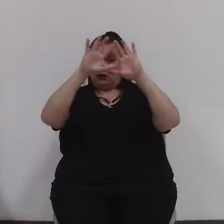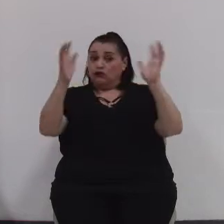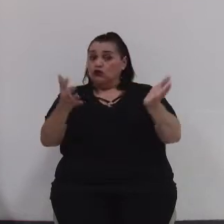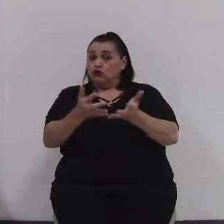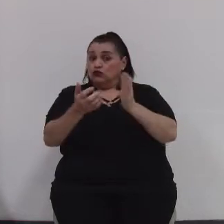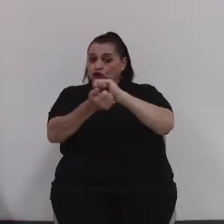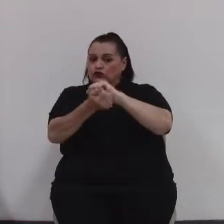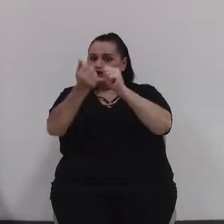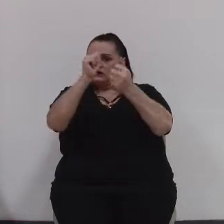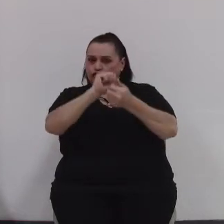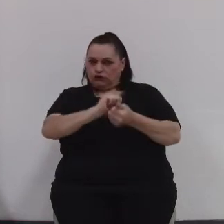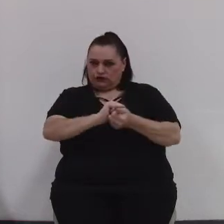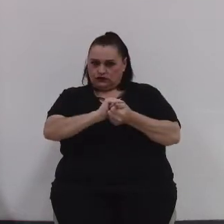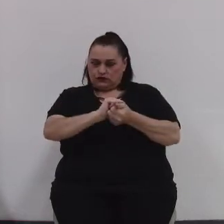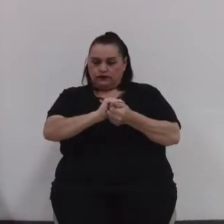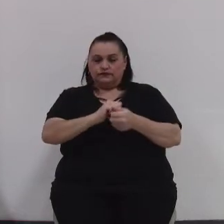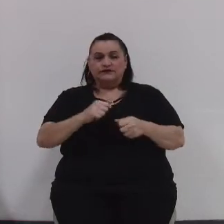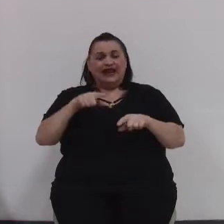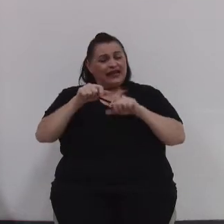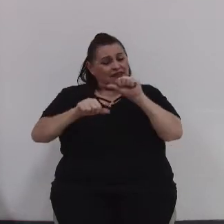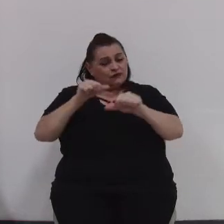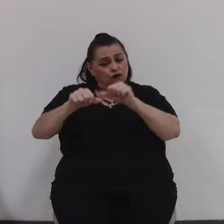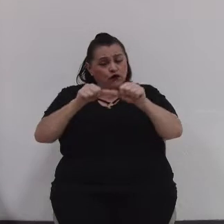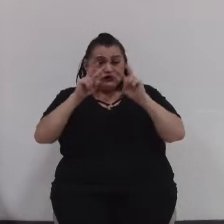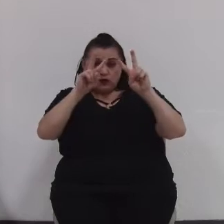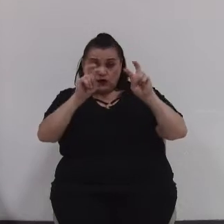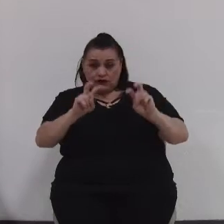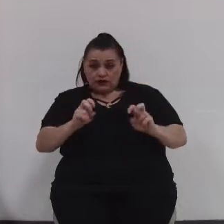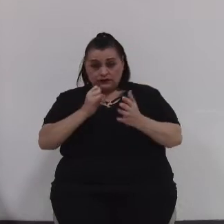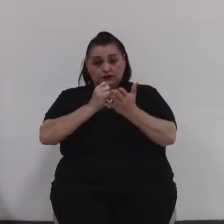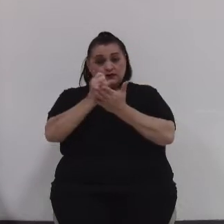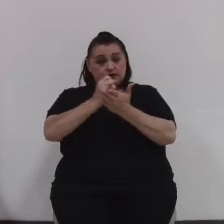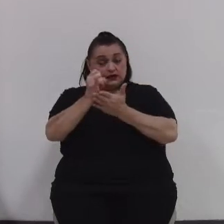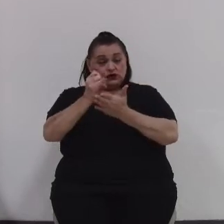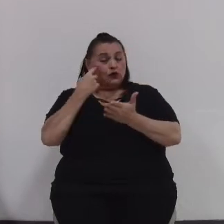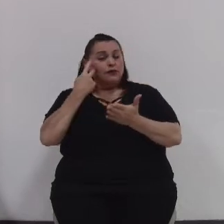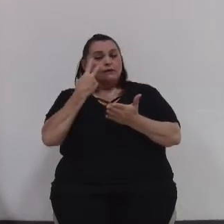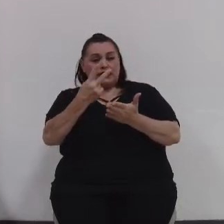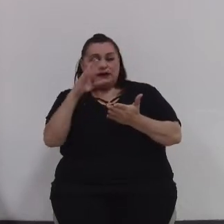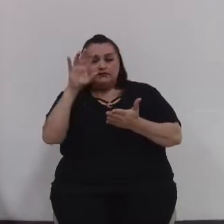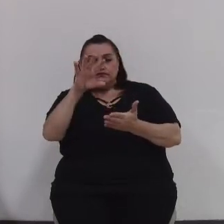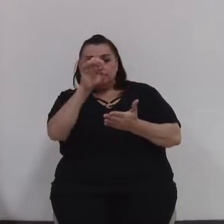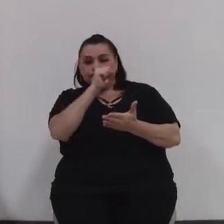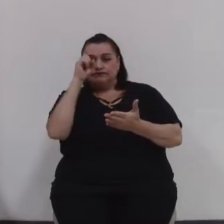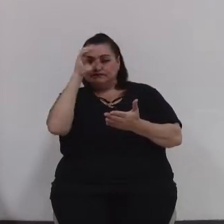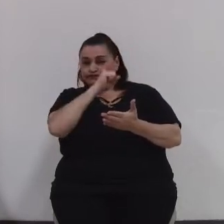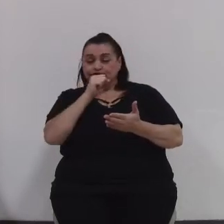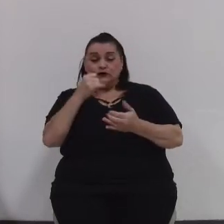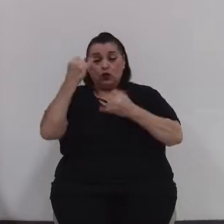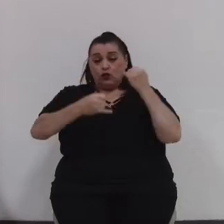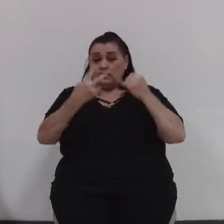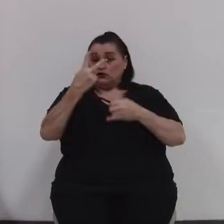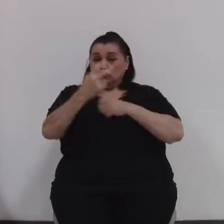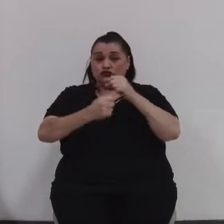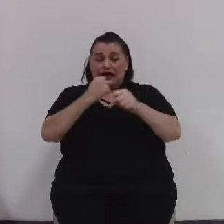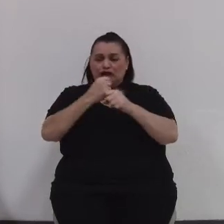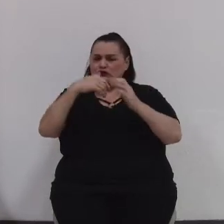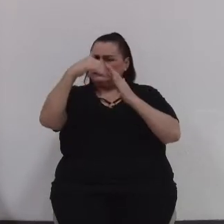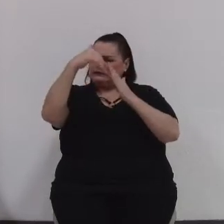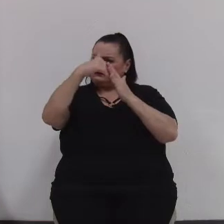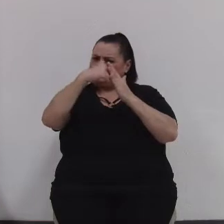transformación. Este esfuerzo de análisis e investigación registra que en los últimos 2 años se ha producido un deterioro